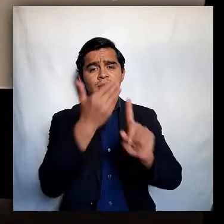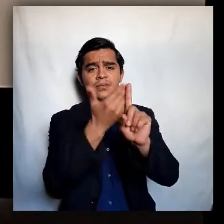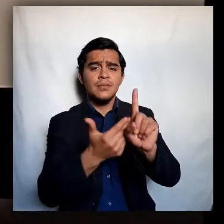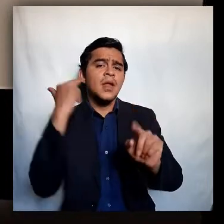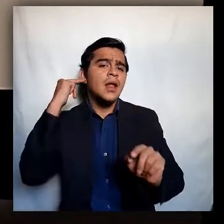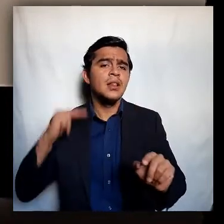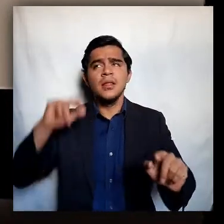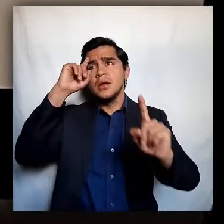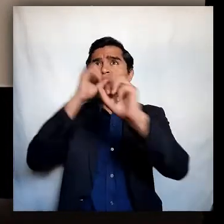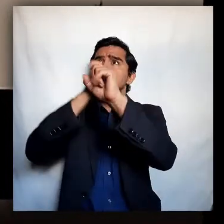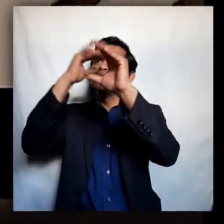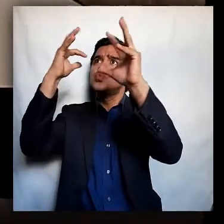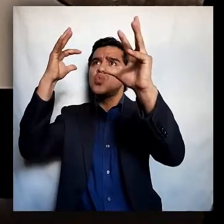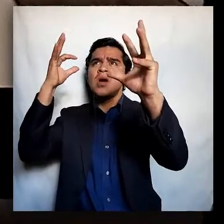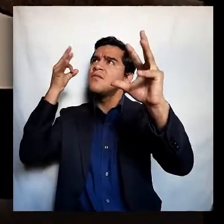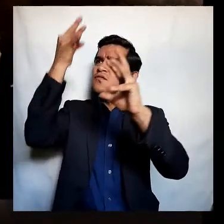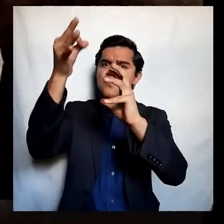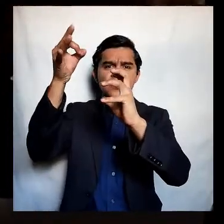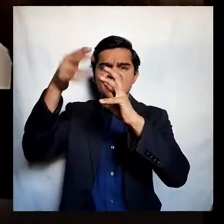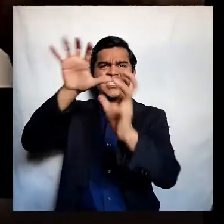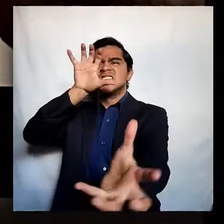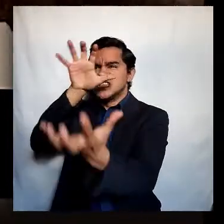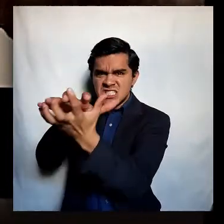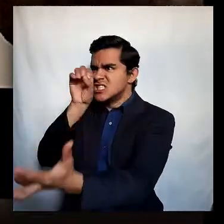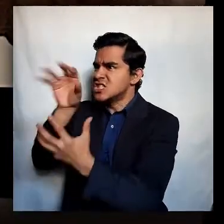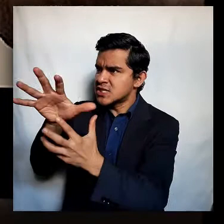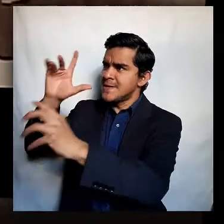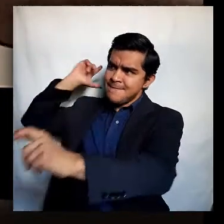Carlota era una niña que soñaba con cazar dragones,